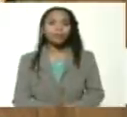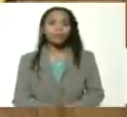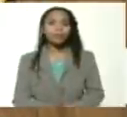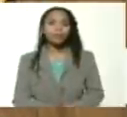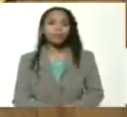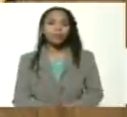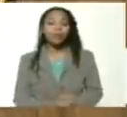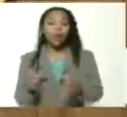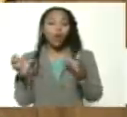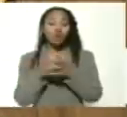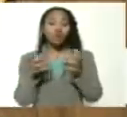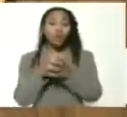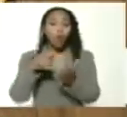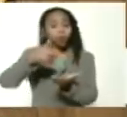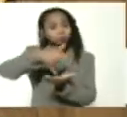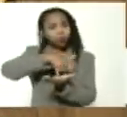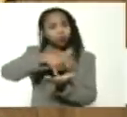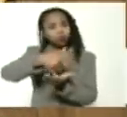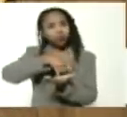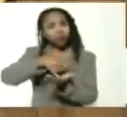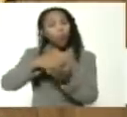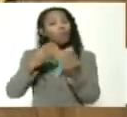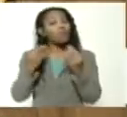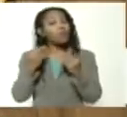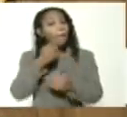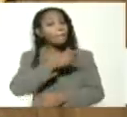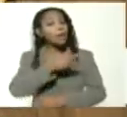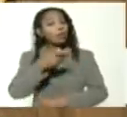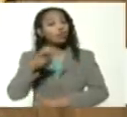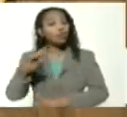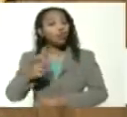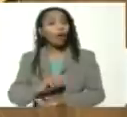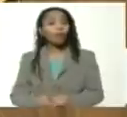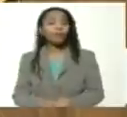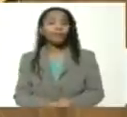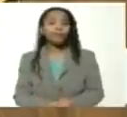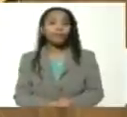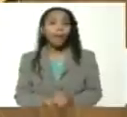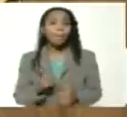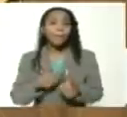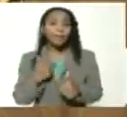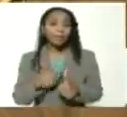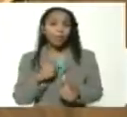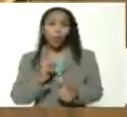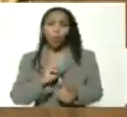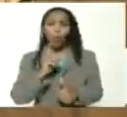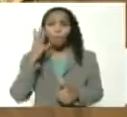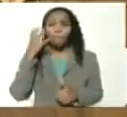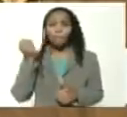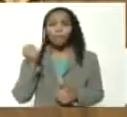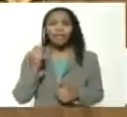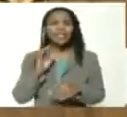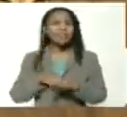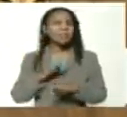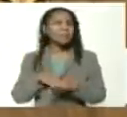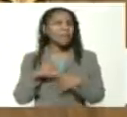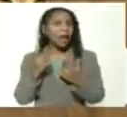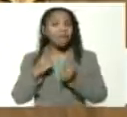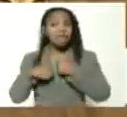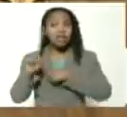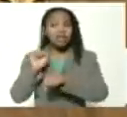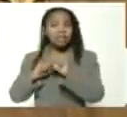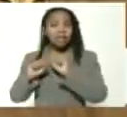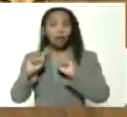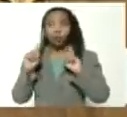los sectores vulnerables, mucha gente al principio no entendía lo que implicaba la defensa, por ejemplo, del